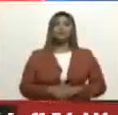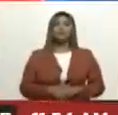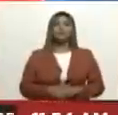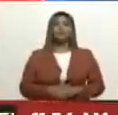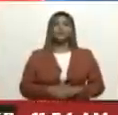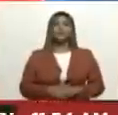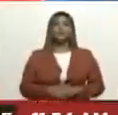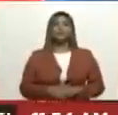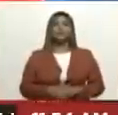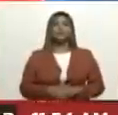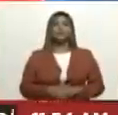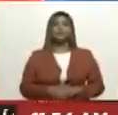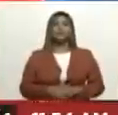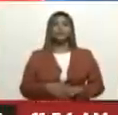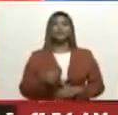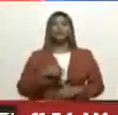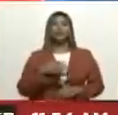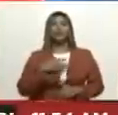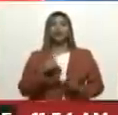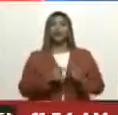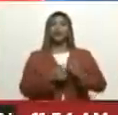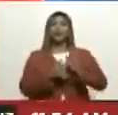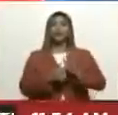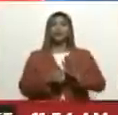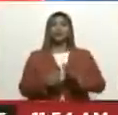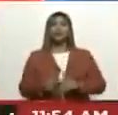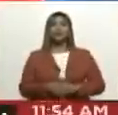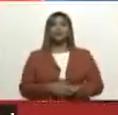Por ello, quiero ir mostrando